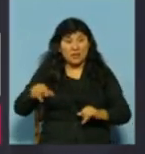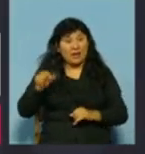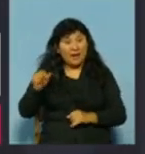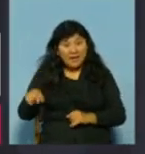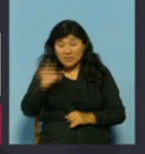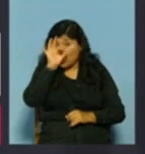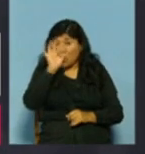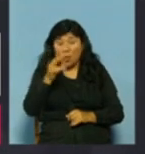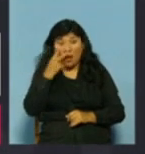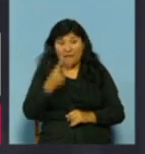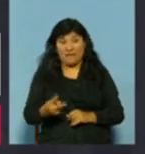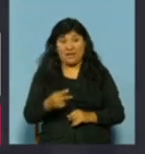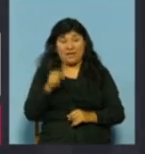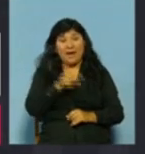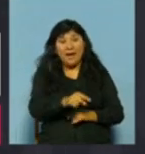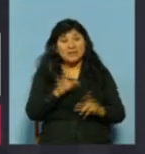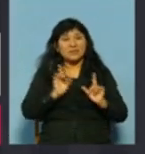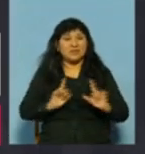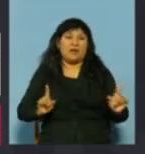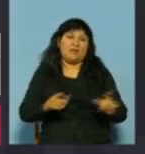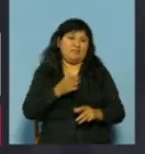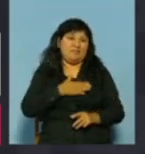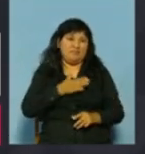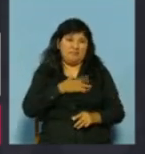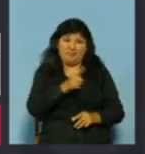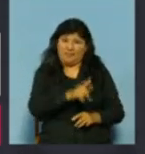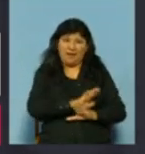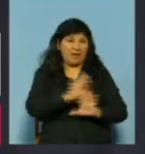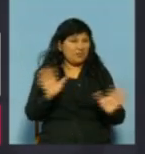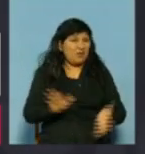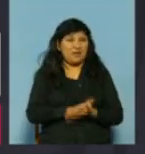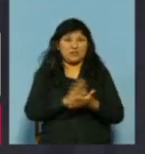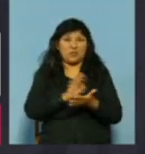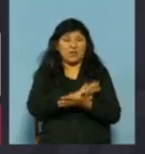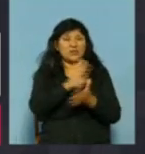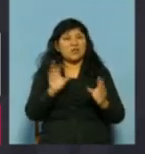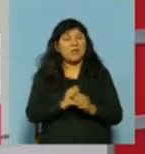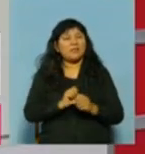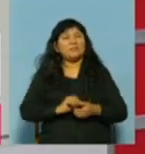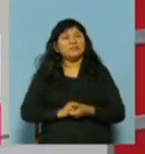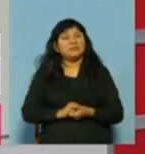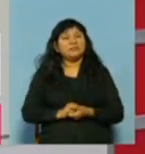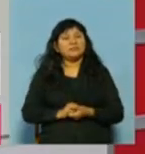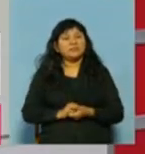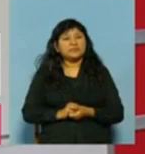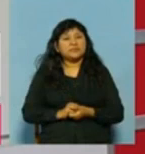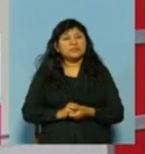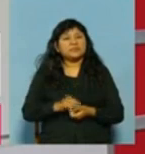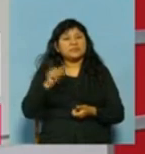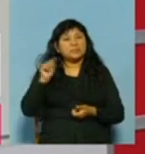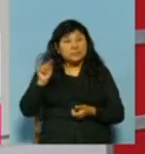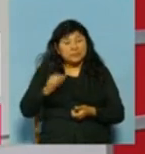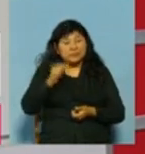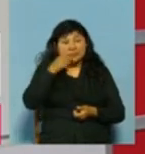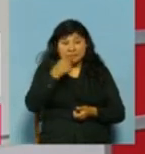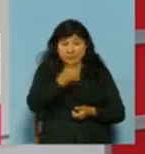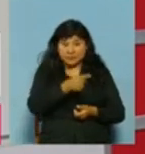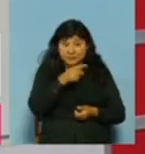muy penosa la situación. En esto hablas, Emiliano, de lo que se refiere